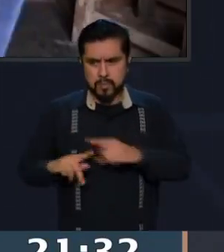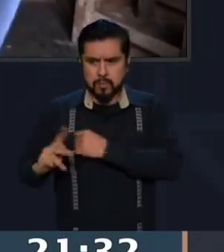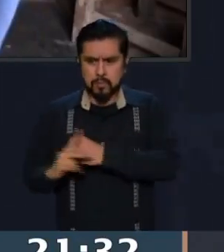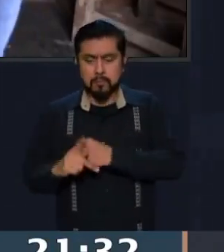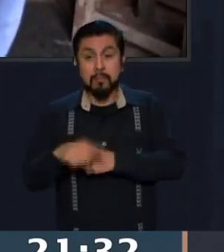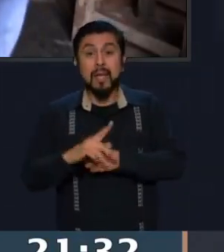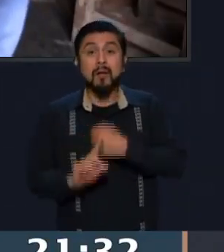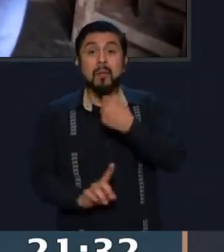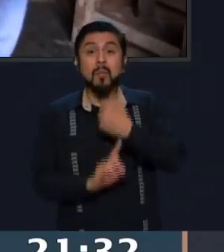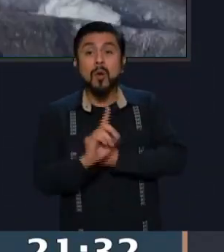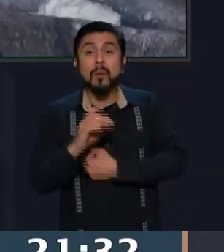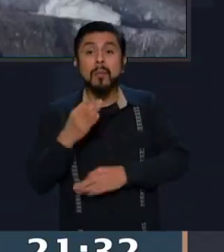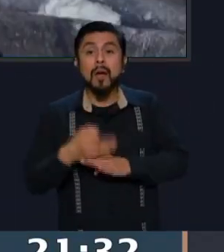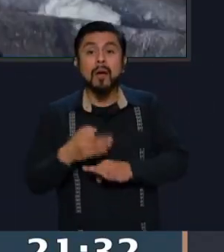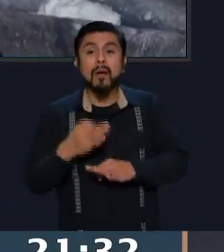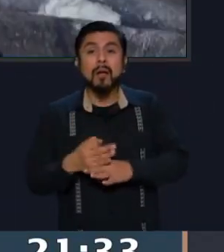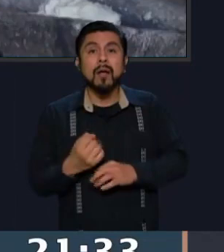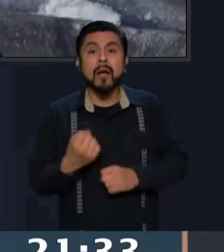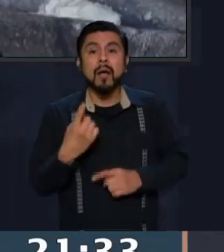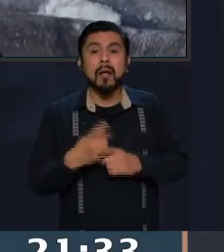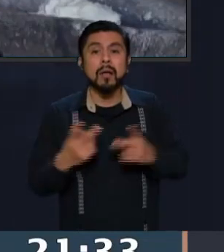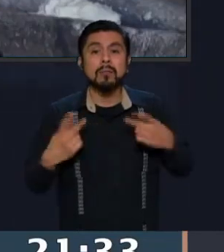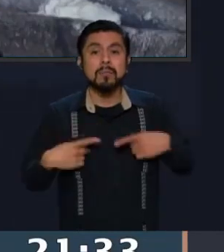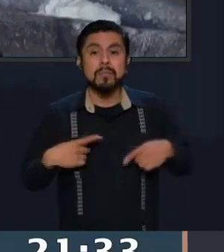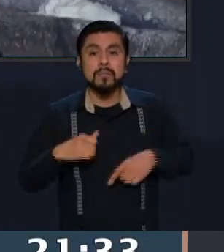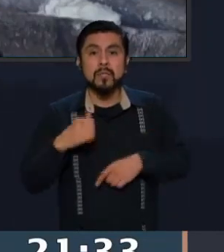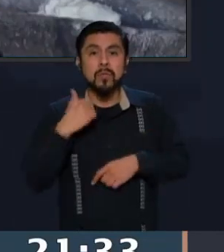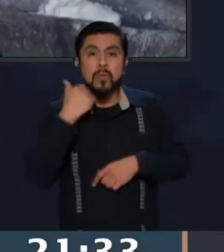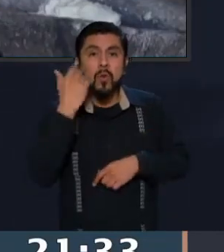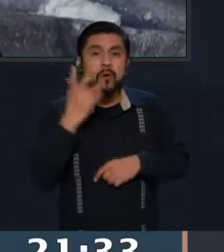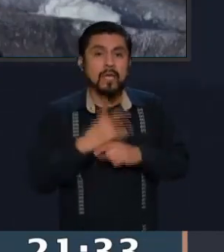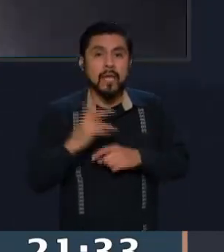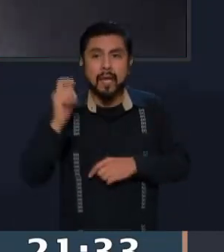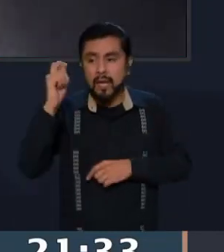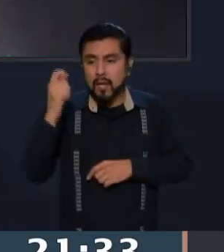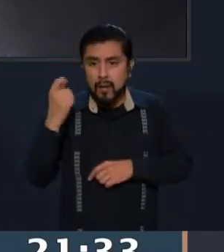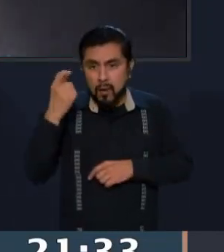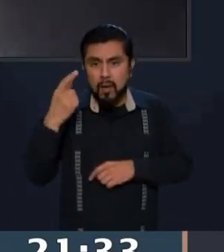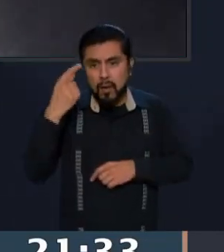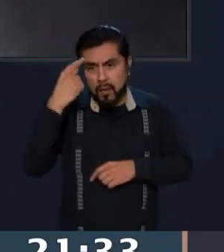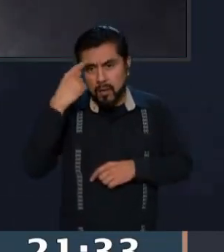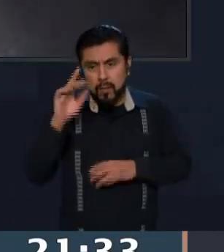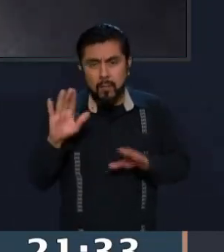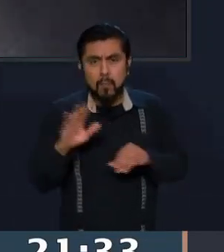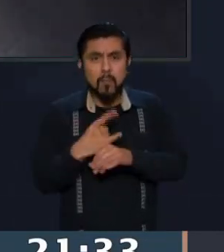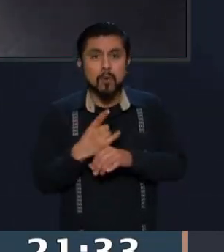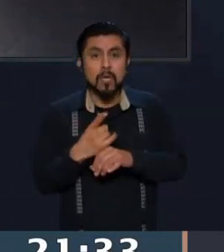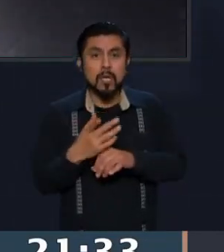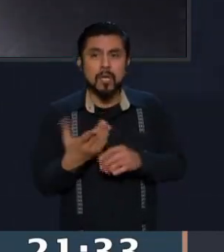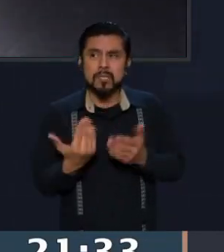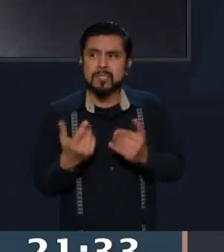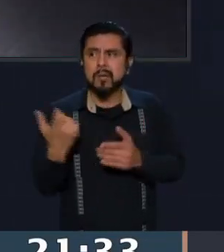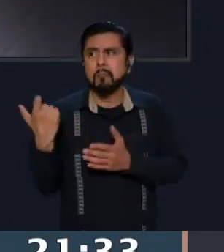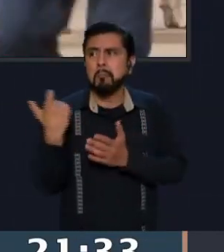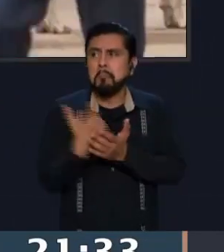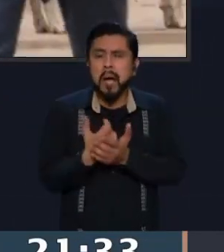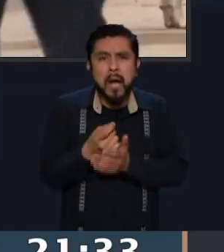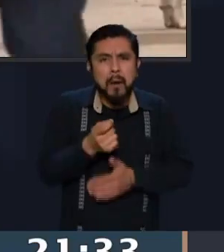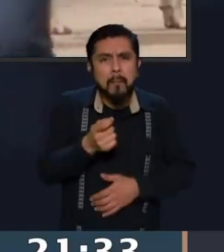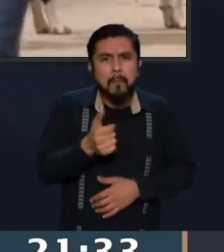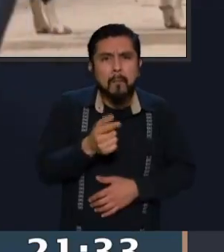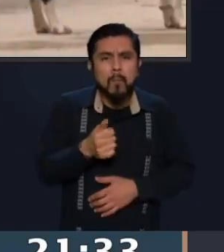personas no nos querríamos jubilar por cuestiones justamente del salario, no por otra cosa. Entonces, creo que es un tema.